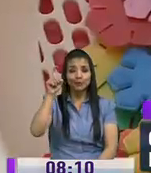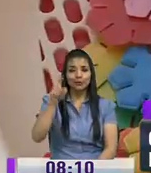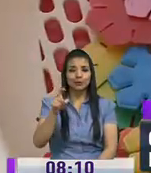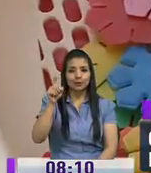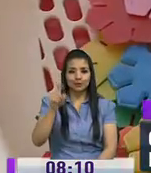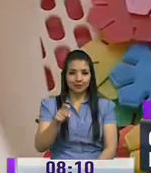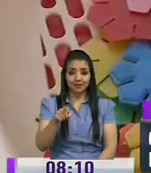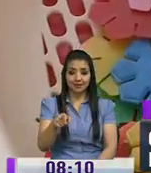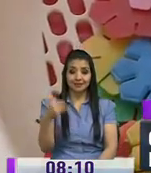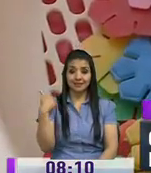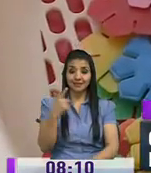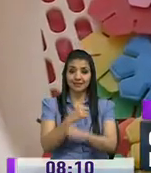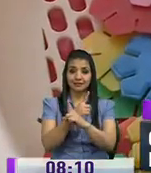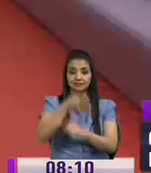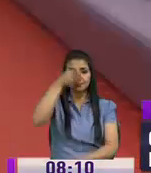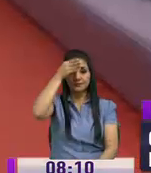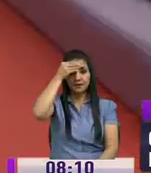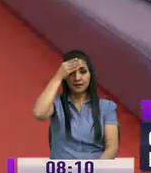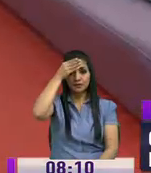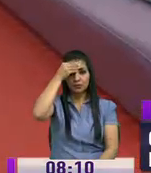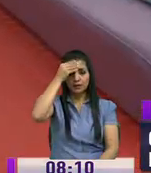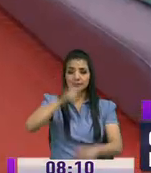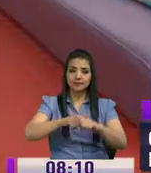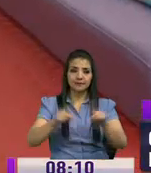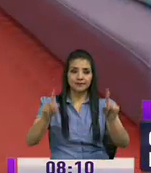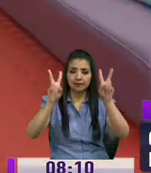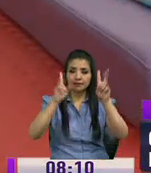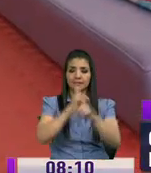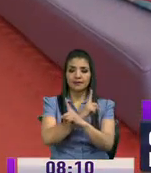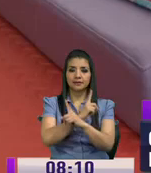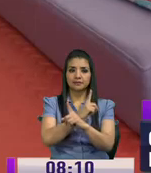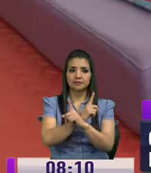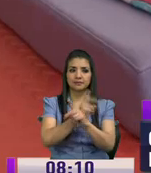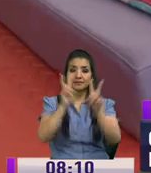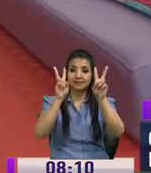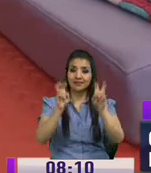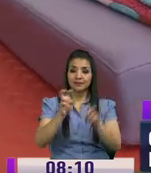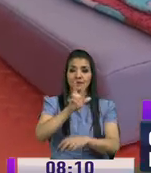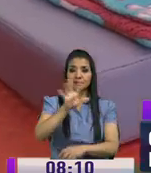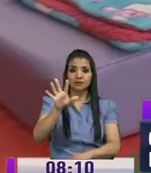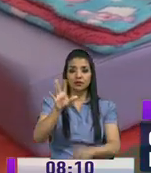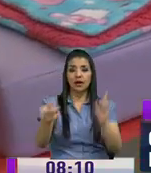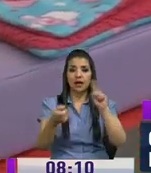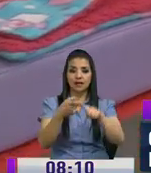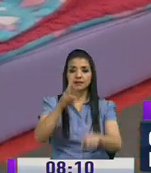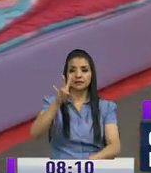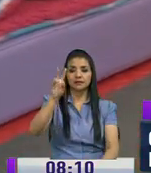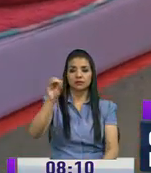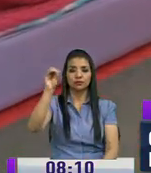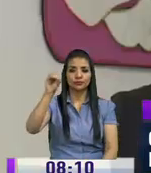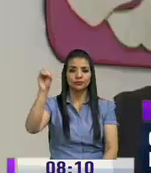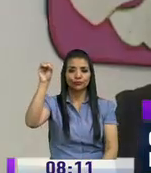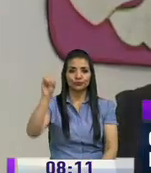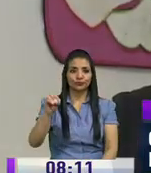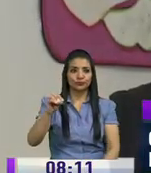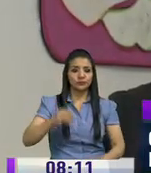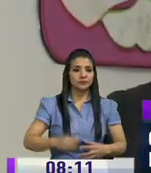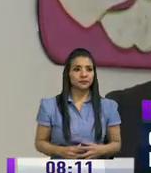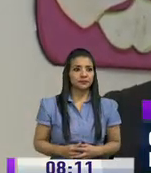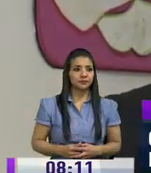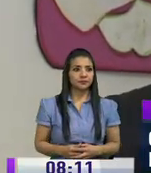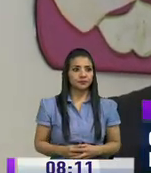con discapacidad intelectual y otras discapacidades asociadas entre el 35 y 75%. Vamos a